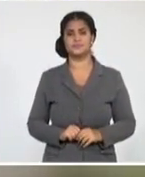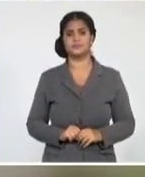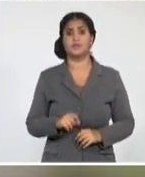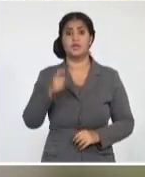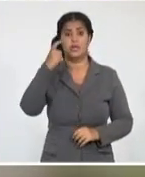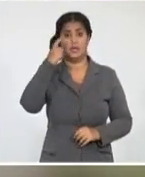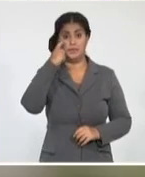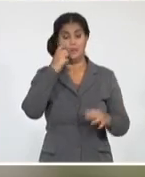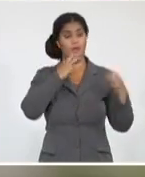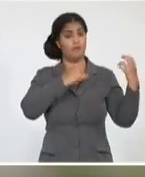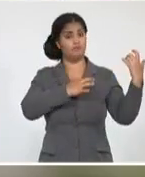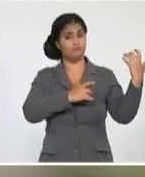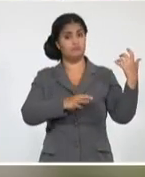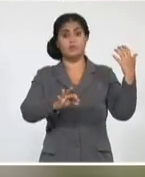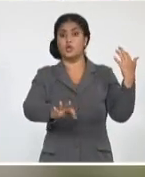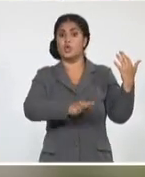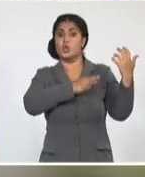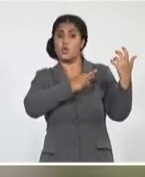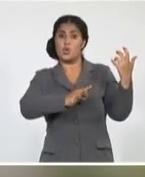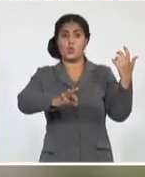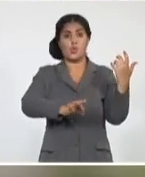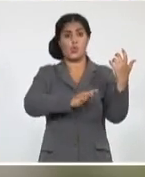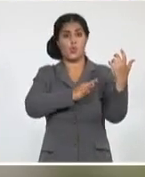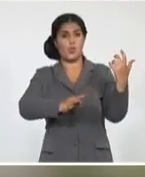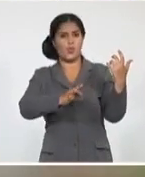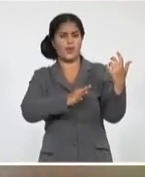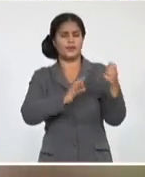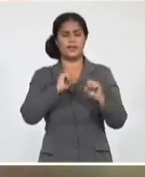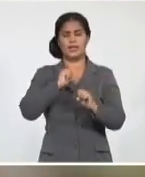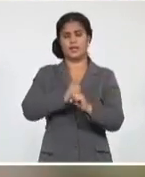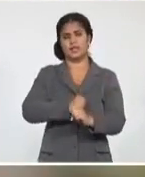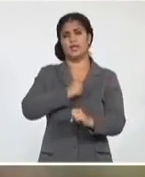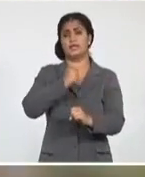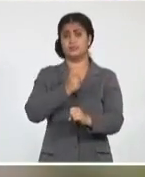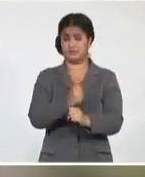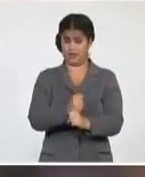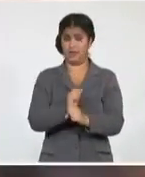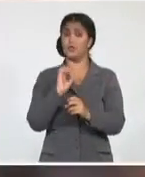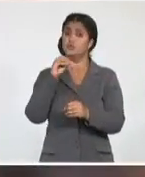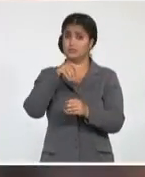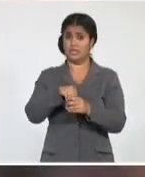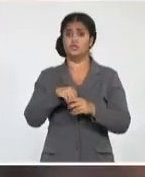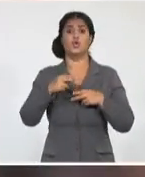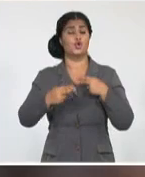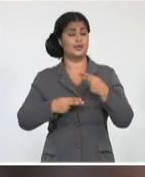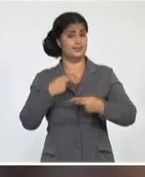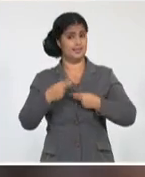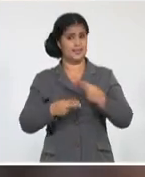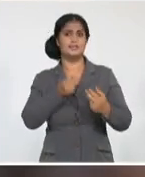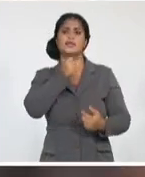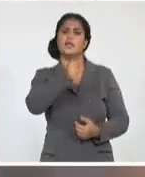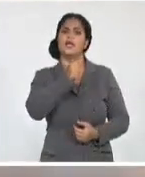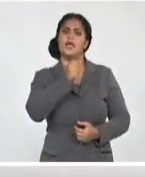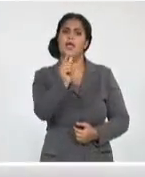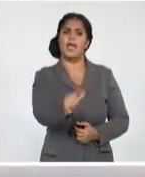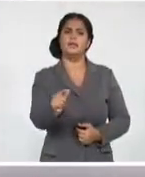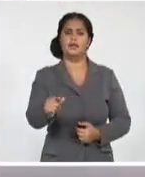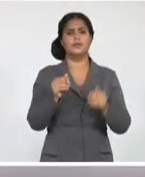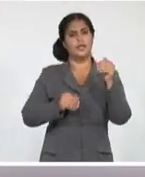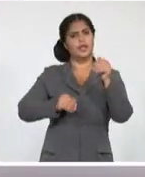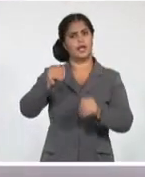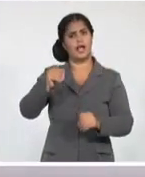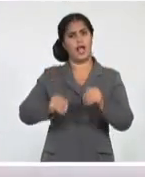los de la cuerda pues un poco es el trabajo y el ingreso que ha tenido la propia institución